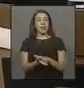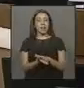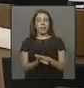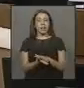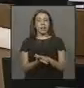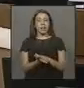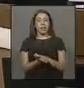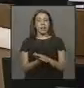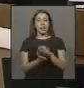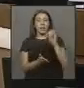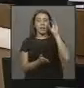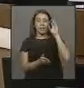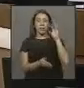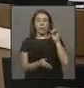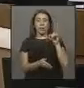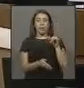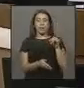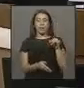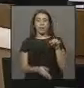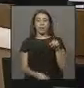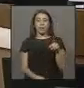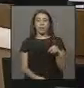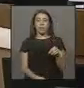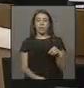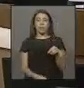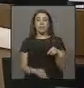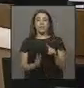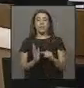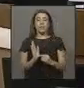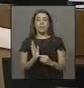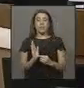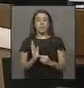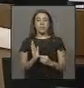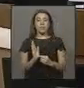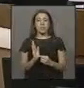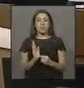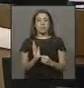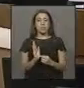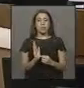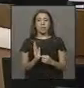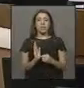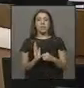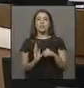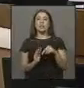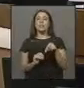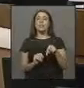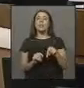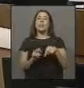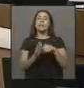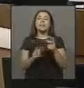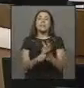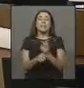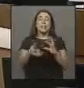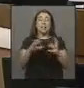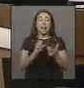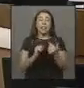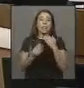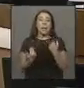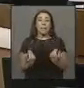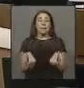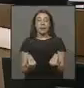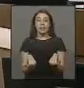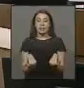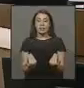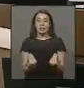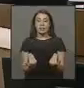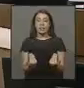Quiero destacar también el conjunto de acciones que forman parte de del gran plan para enfrentar esta tragedia en sus etapas de